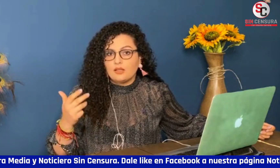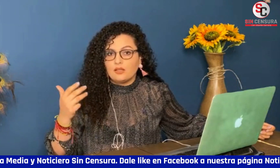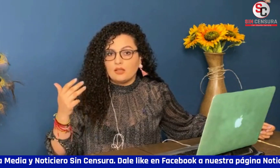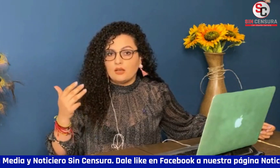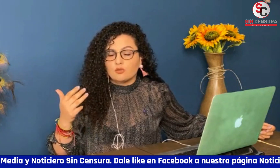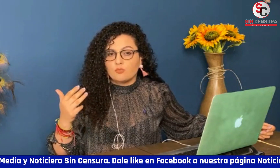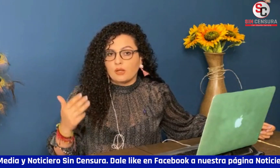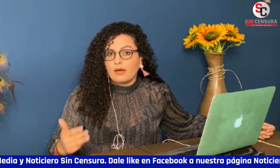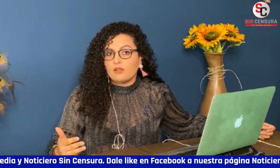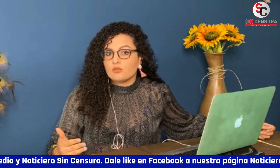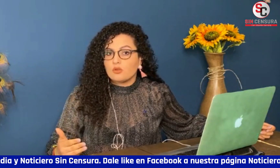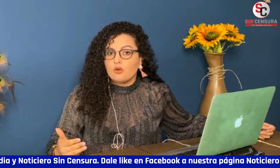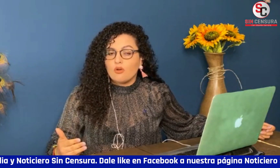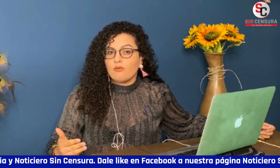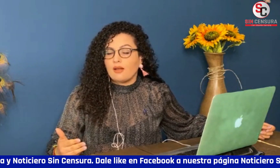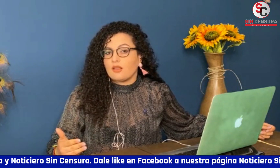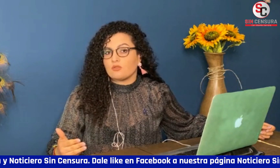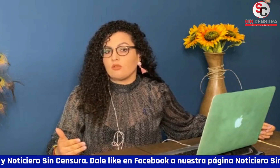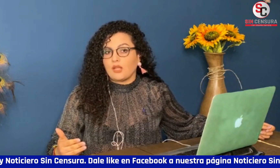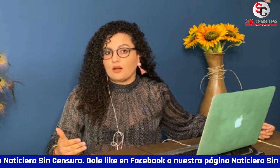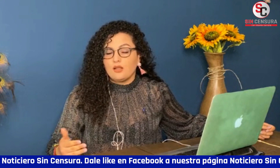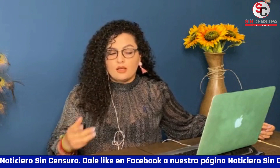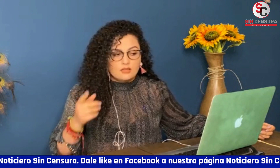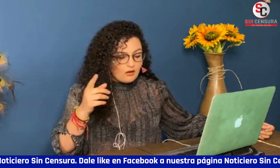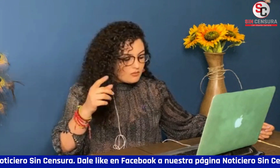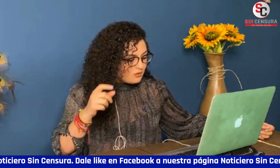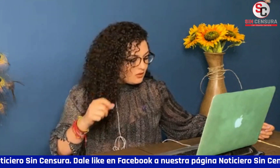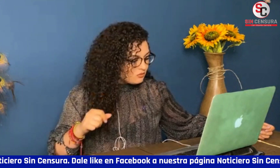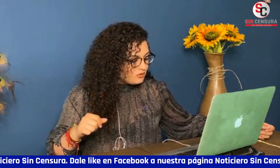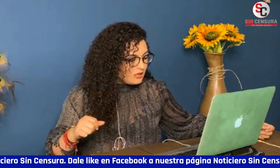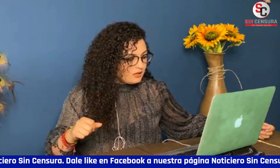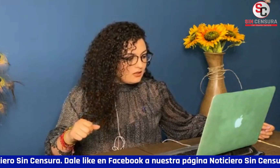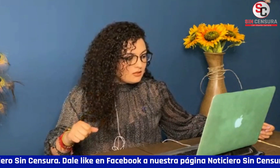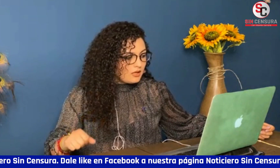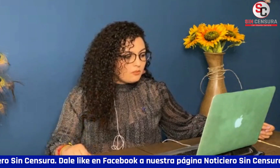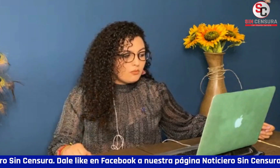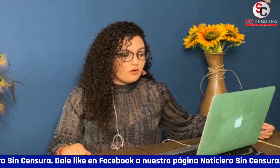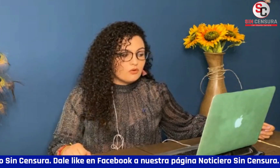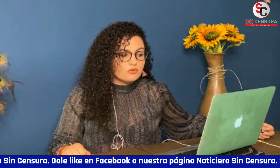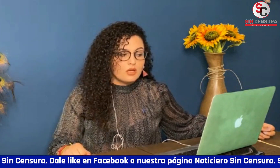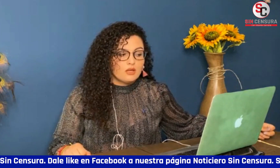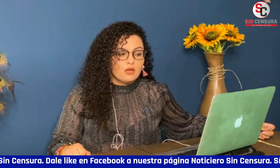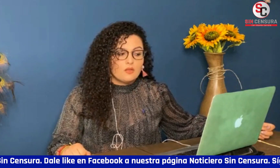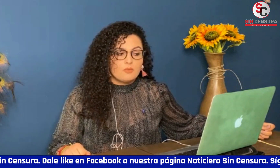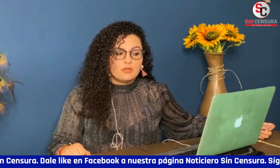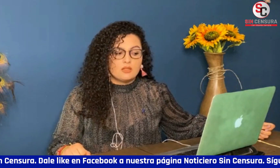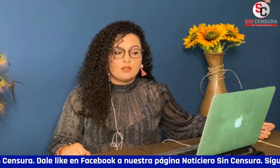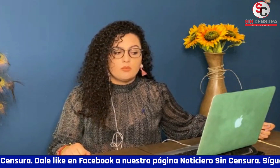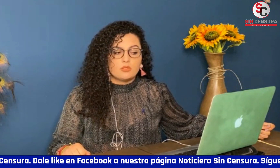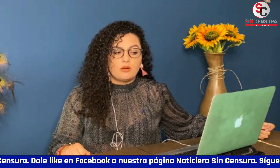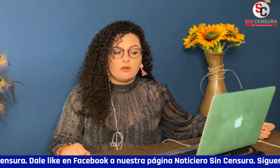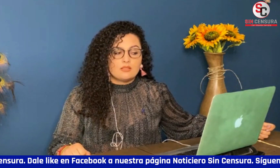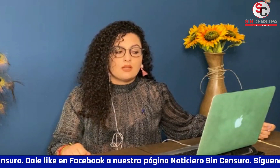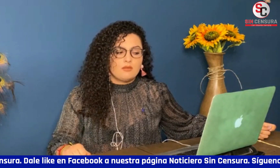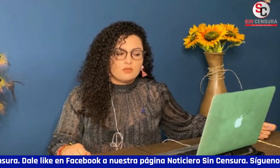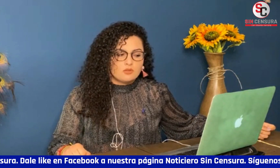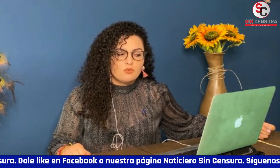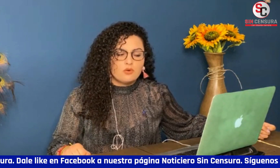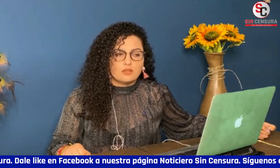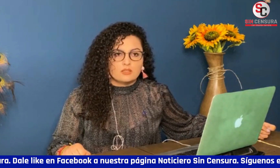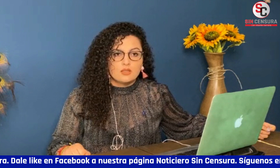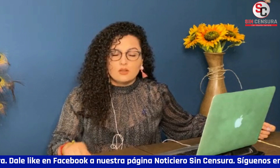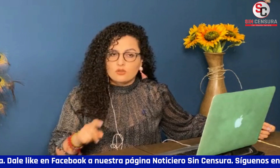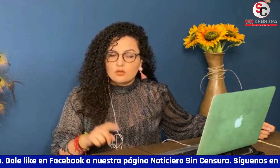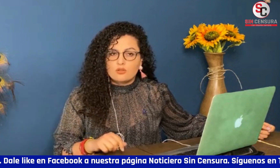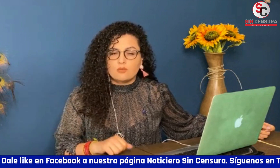soltar y los privados no van a soltar. Así que vamos a ver y escuchar este clip número 11 en donde el presidente López Obrador hace revelaciones